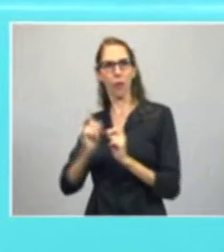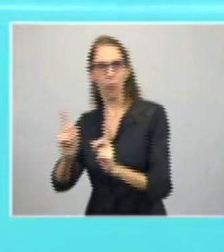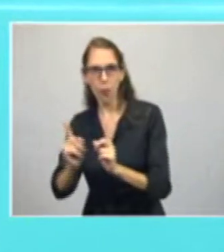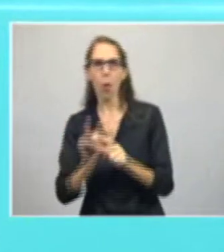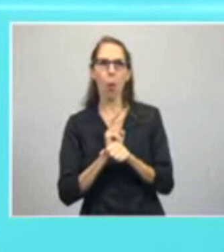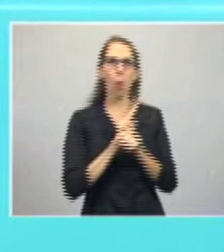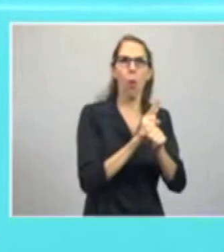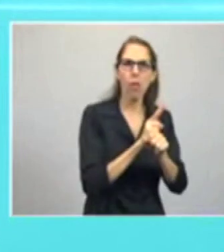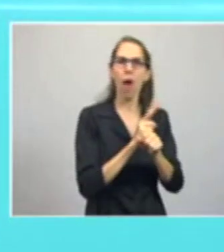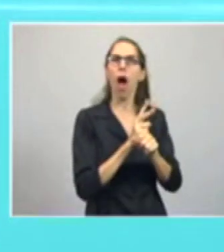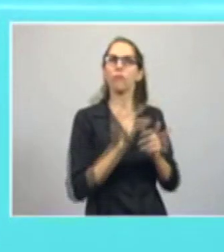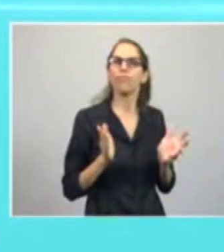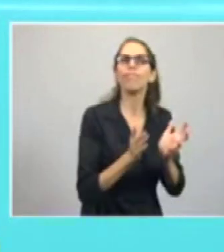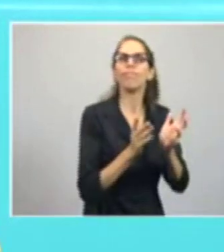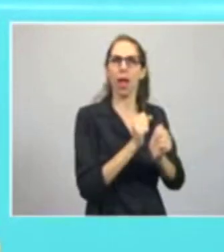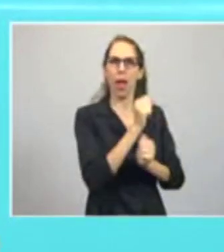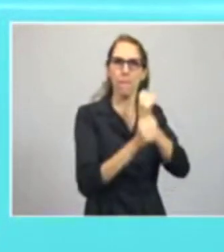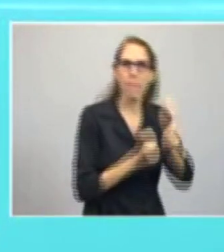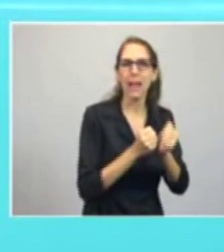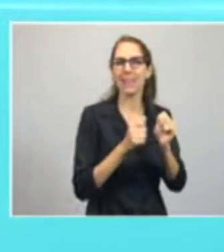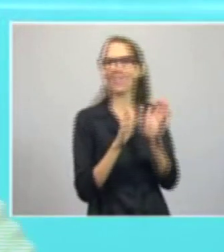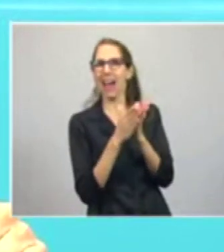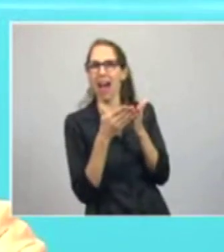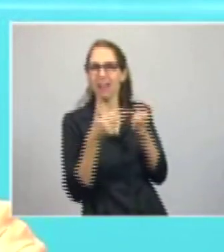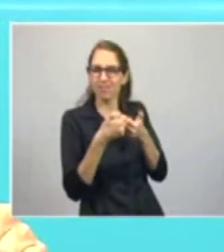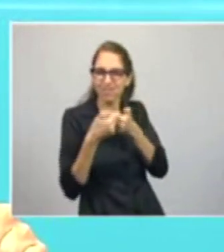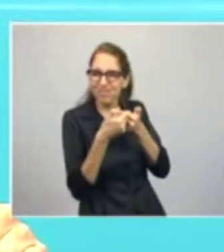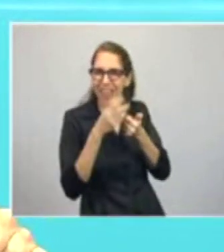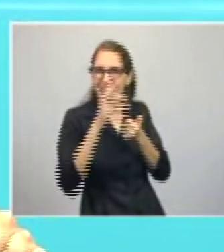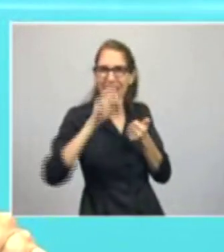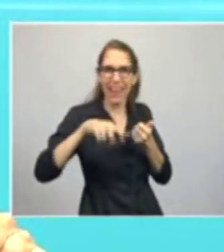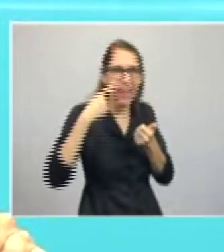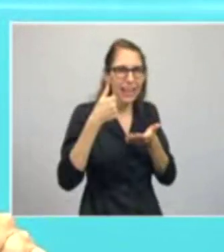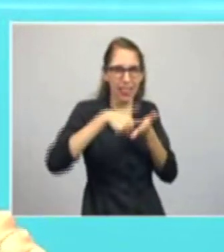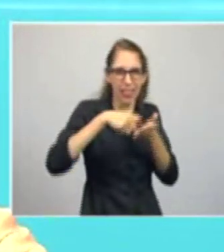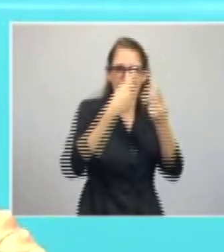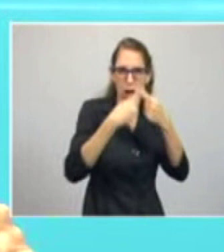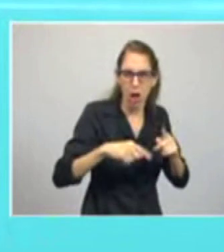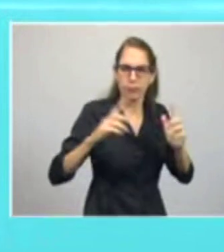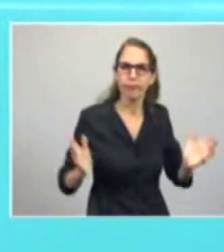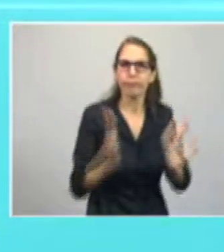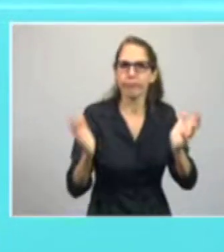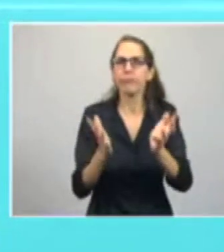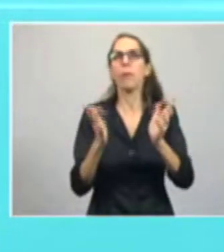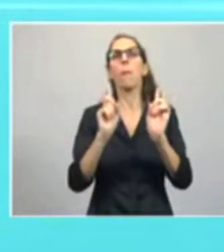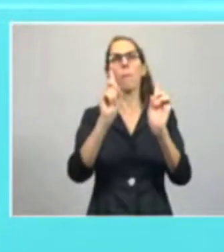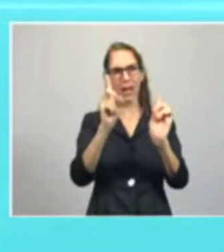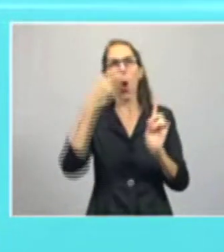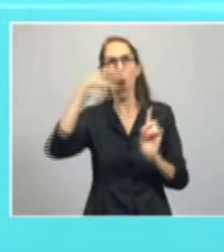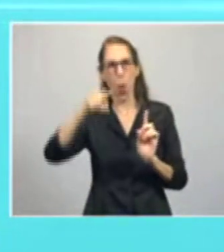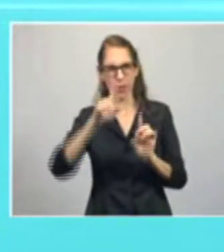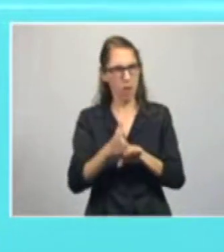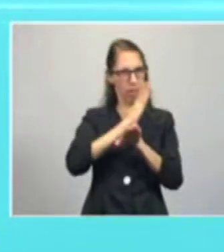cuenta de NI, a comercios, así que eso es lo que hacemos. Pero quiero aprovechar también, antes de pasar al tramo final,